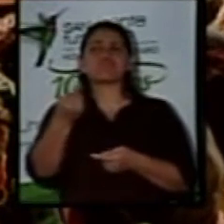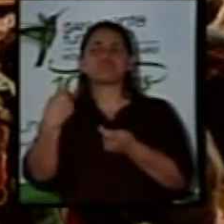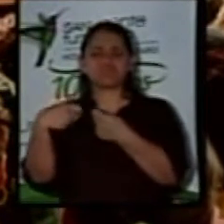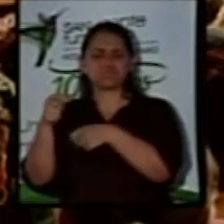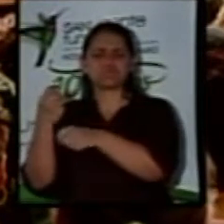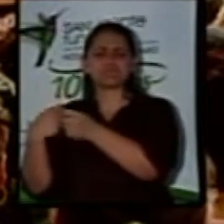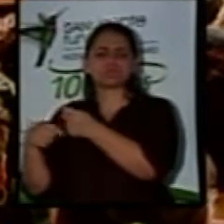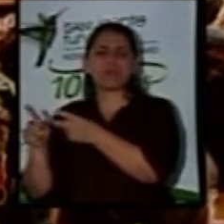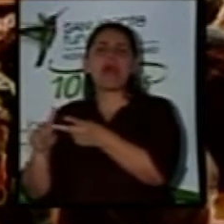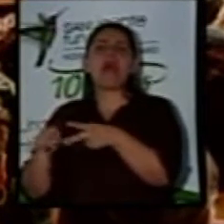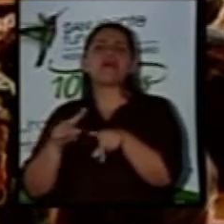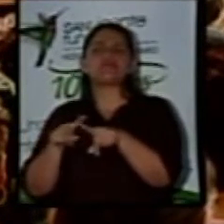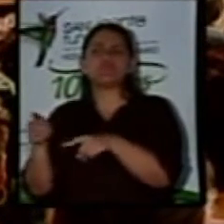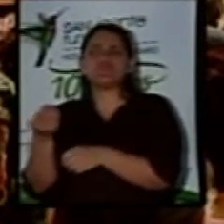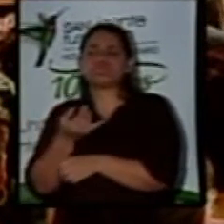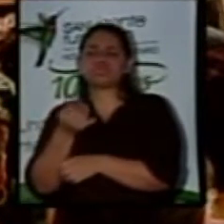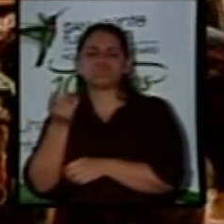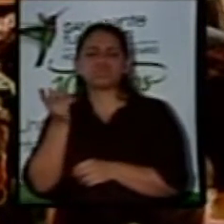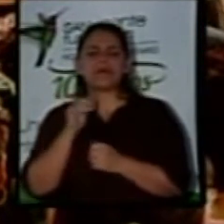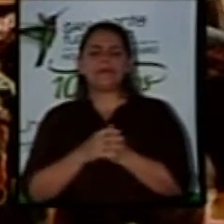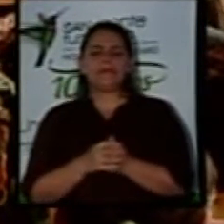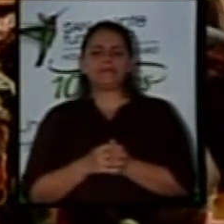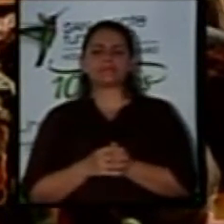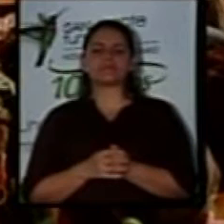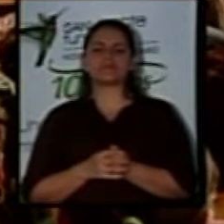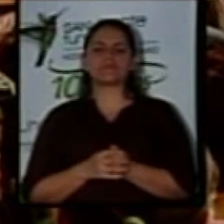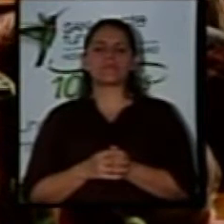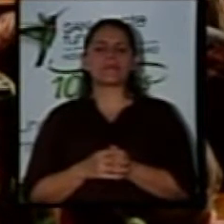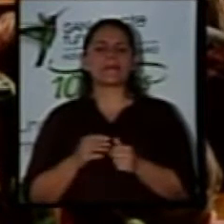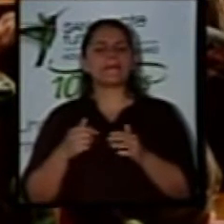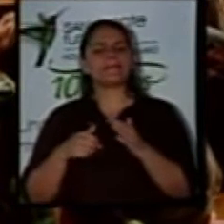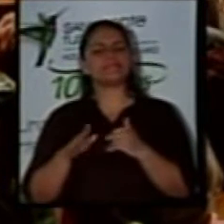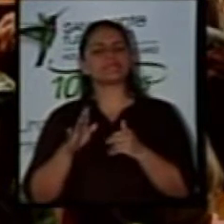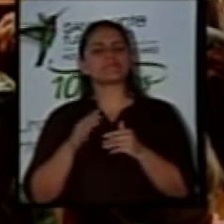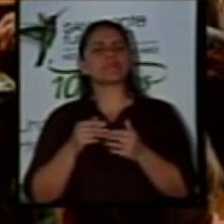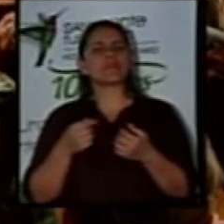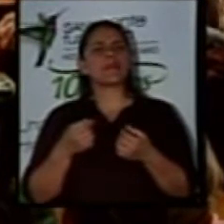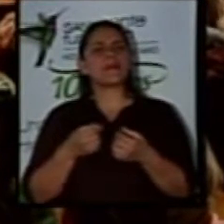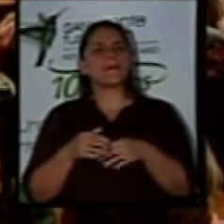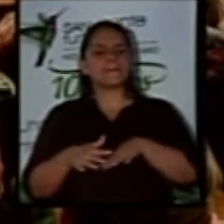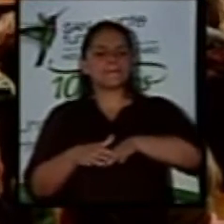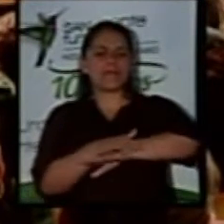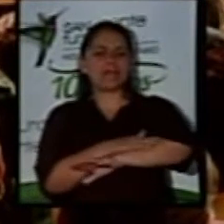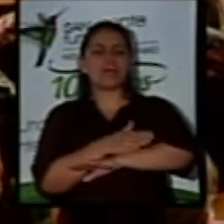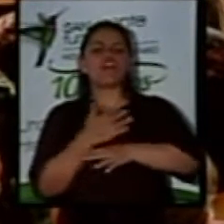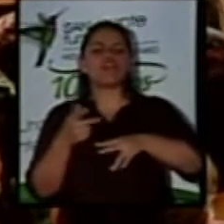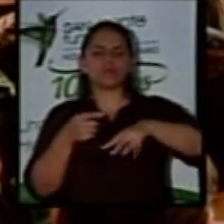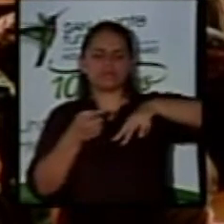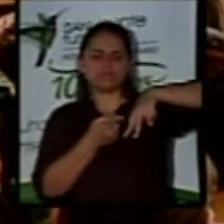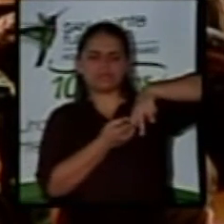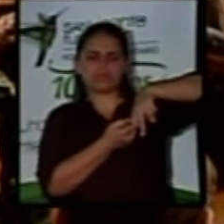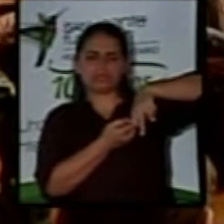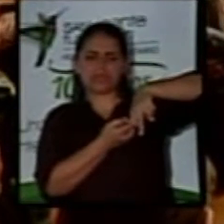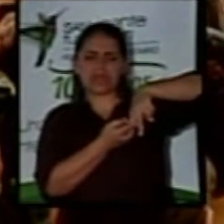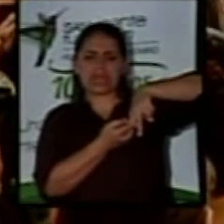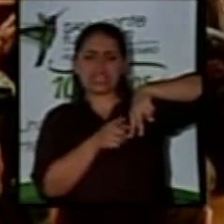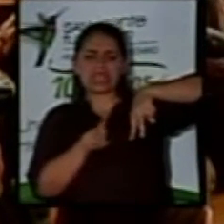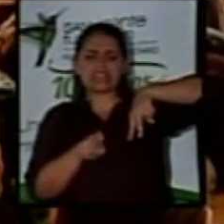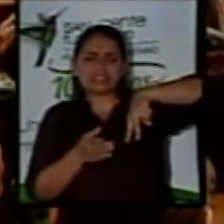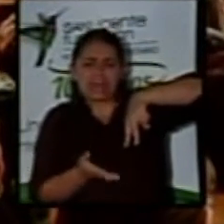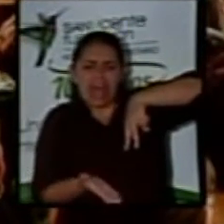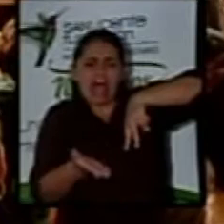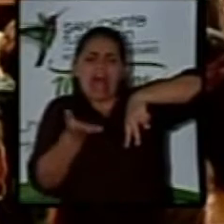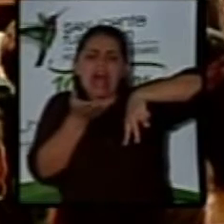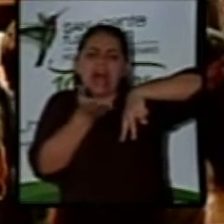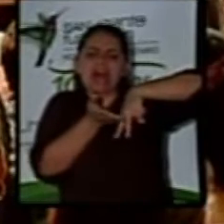en el mercado, son estándares y vamos a utilizar generalmente una media hasta la rodilla, no hay necesidad